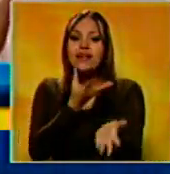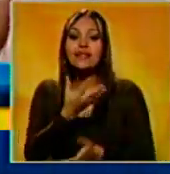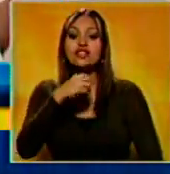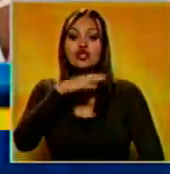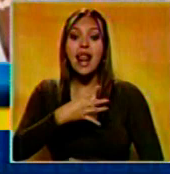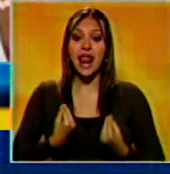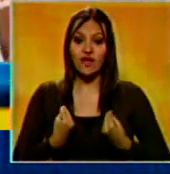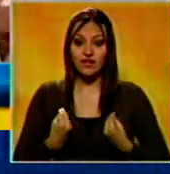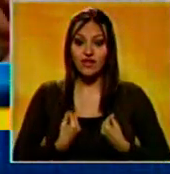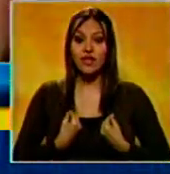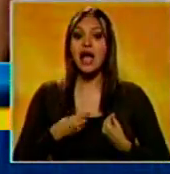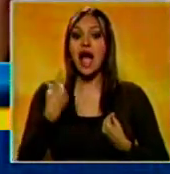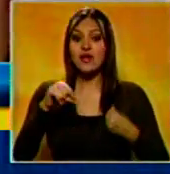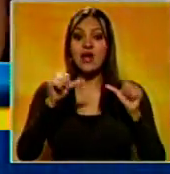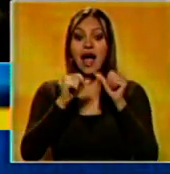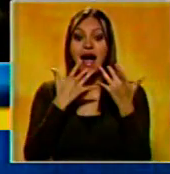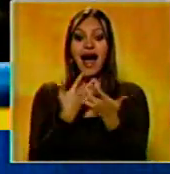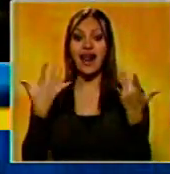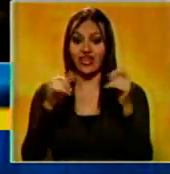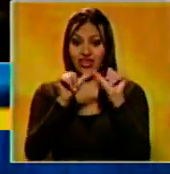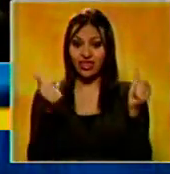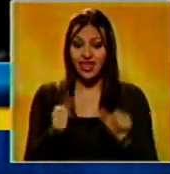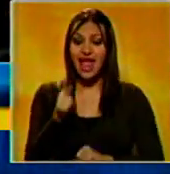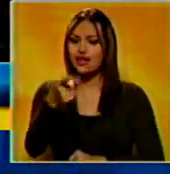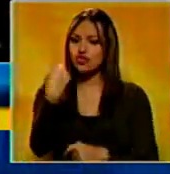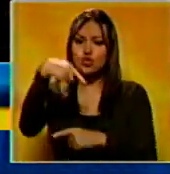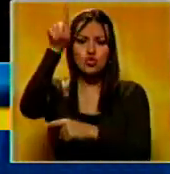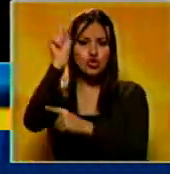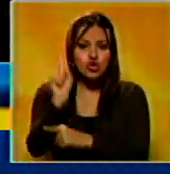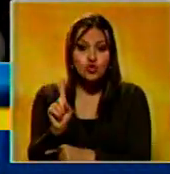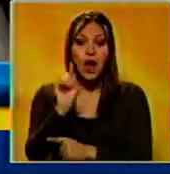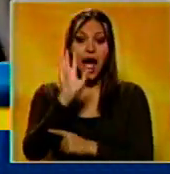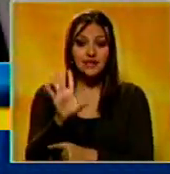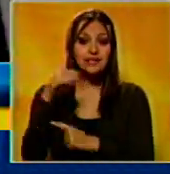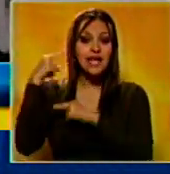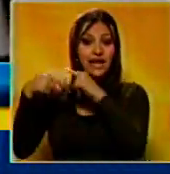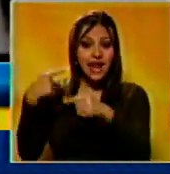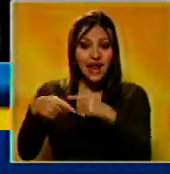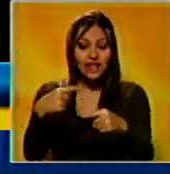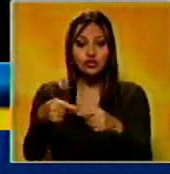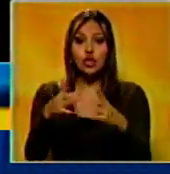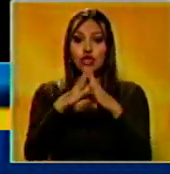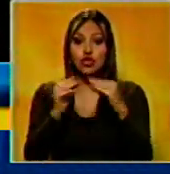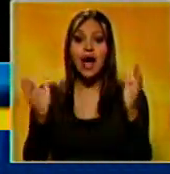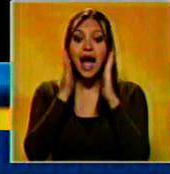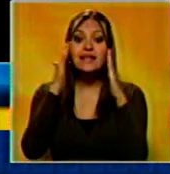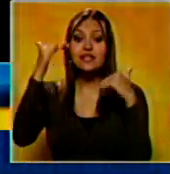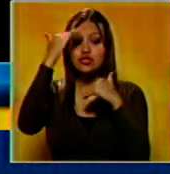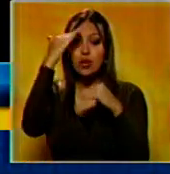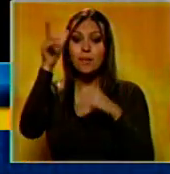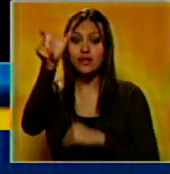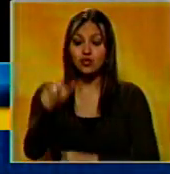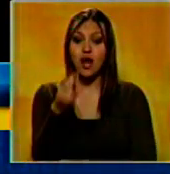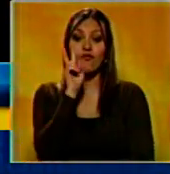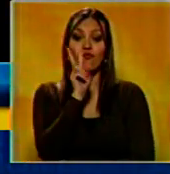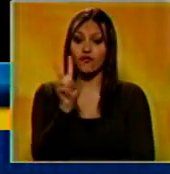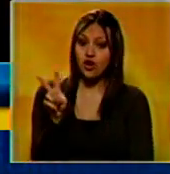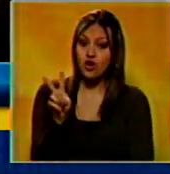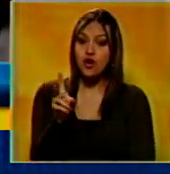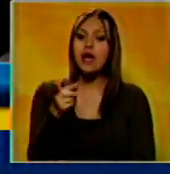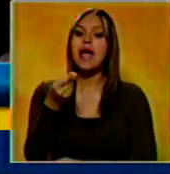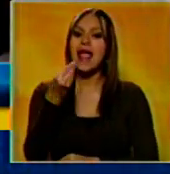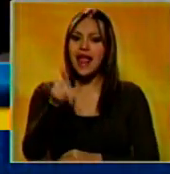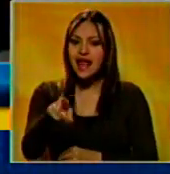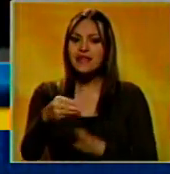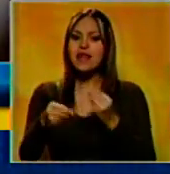desde el punto de vista de un artista con un talento único en su generación que atrajo la atención de todos, escribió y